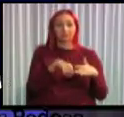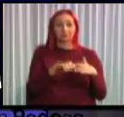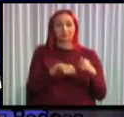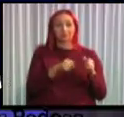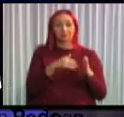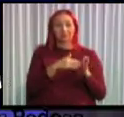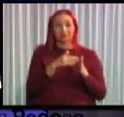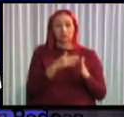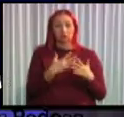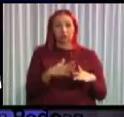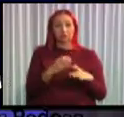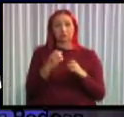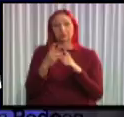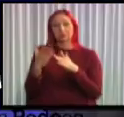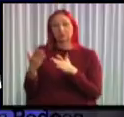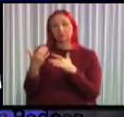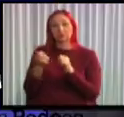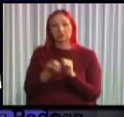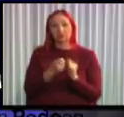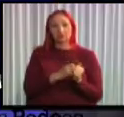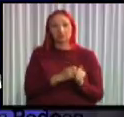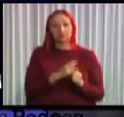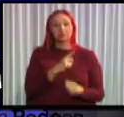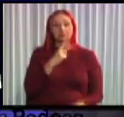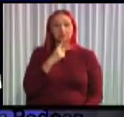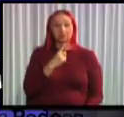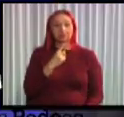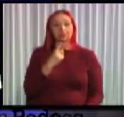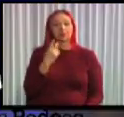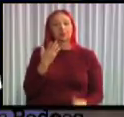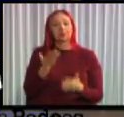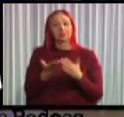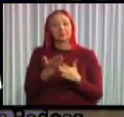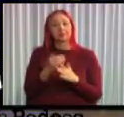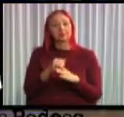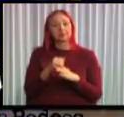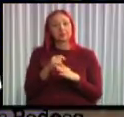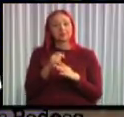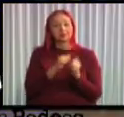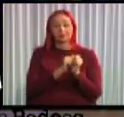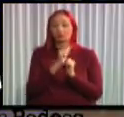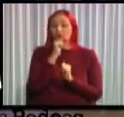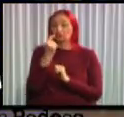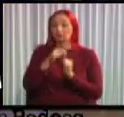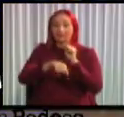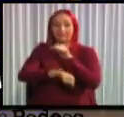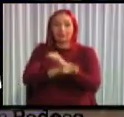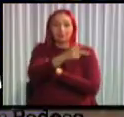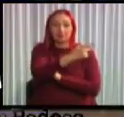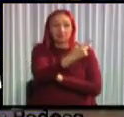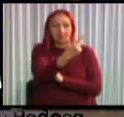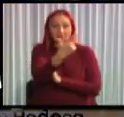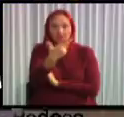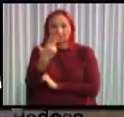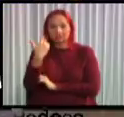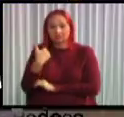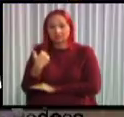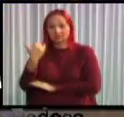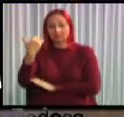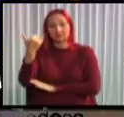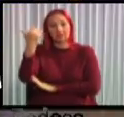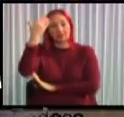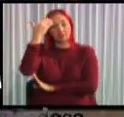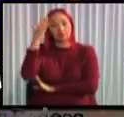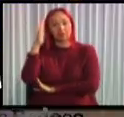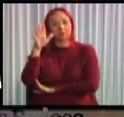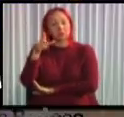millonario. Muchas cosas han cambiado, es cierto. Que el deporte no solo es fútbol, que si están estos tres caballeros aquí es porque